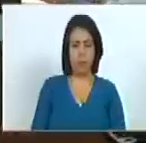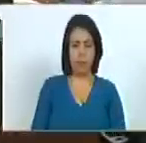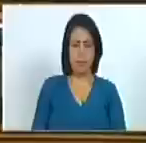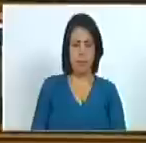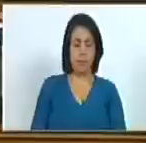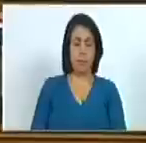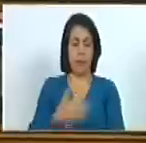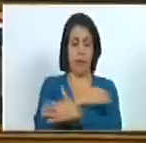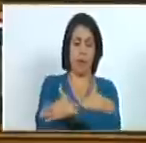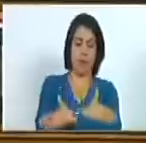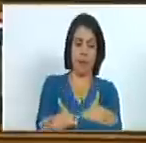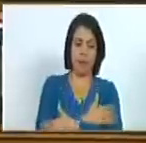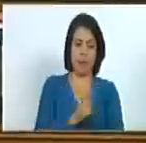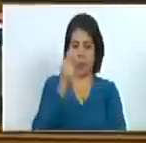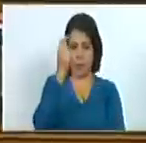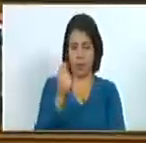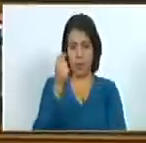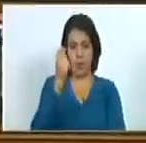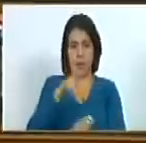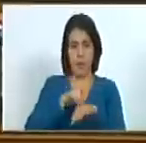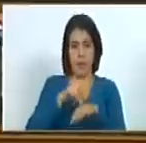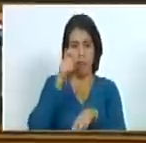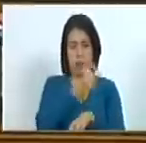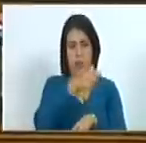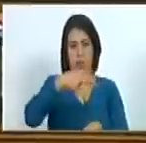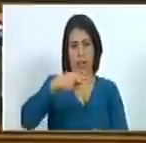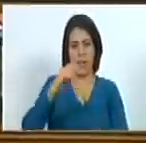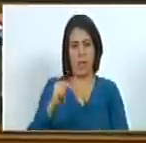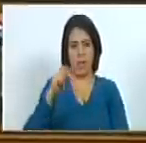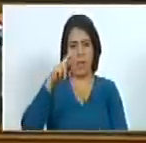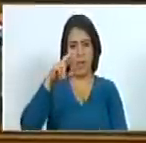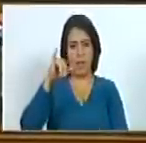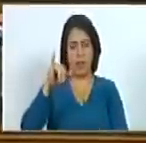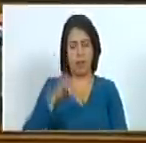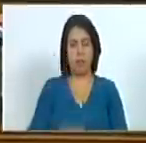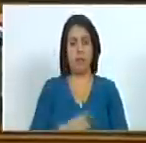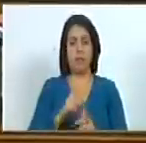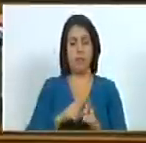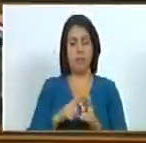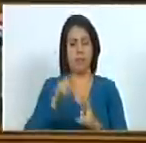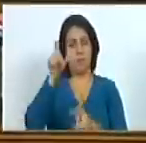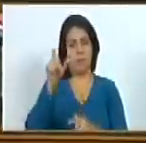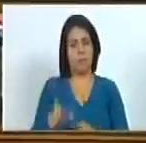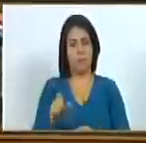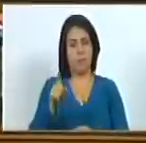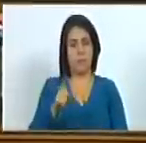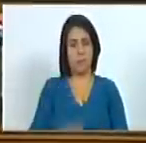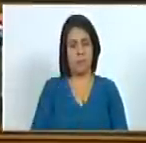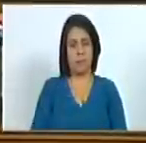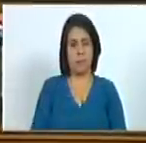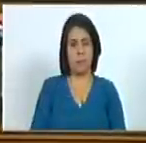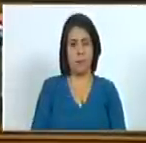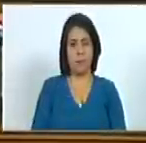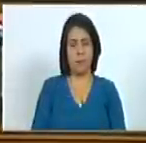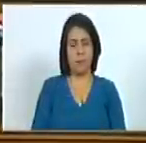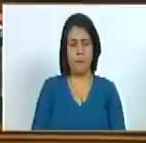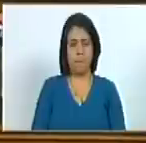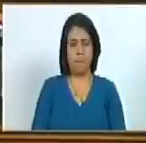Enviamos un abrazo al diputado y médico del pueblo, Henry Ventura, una de